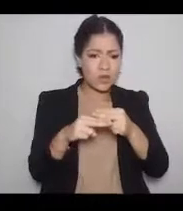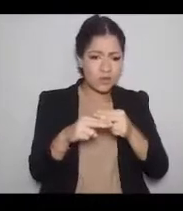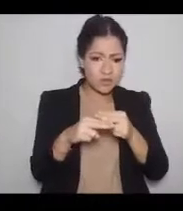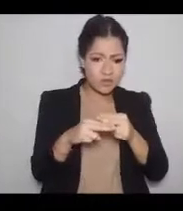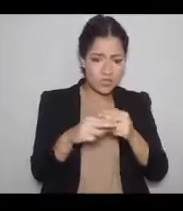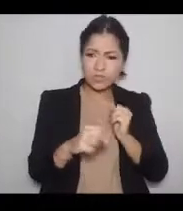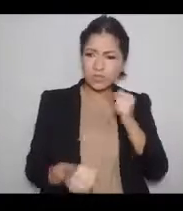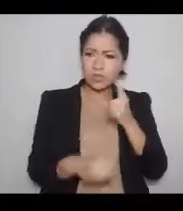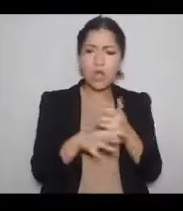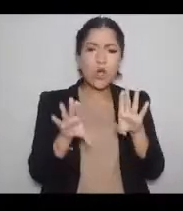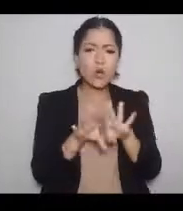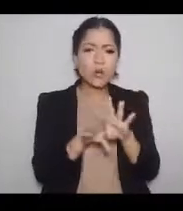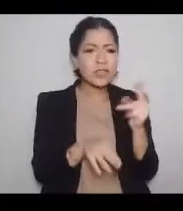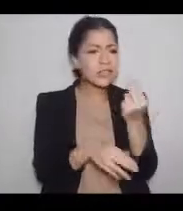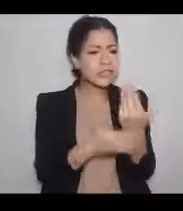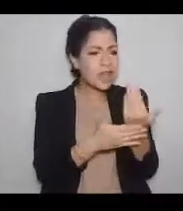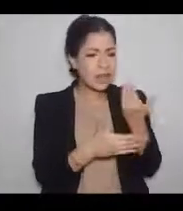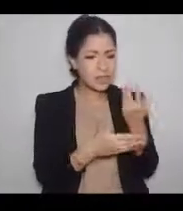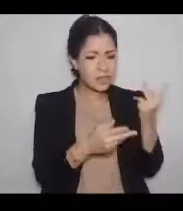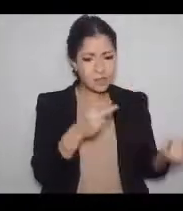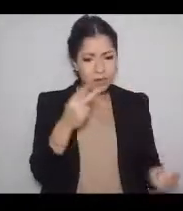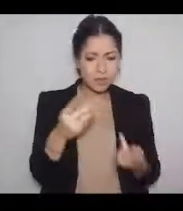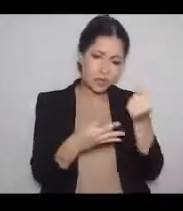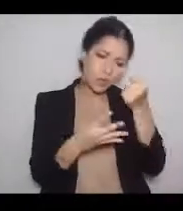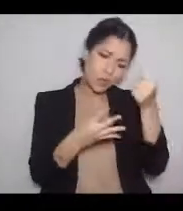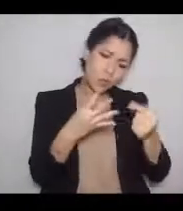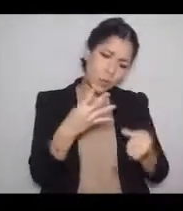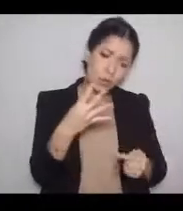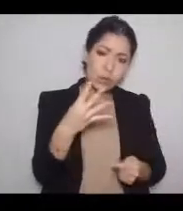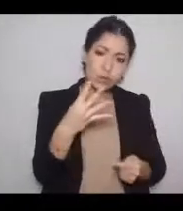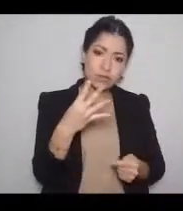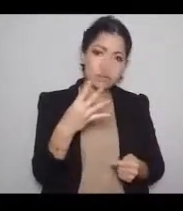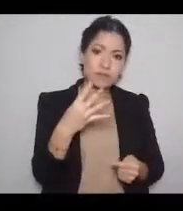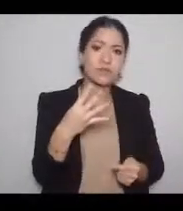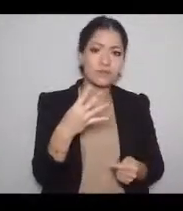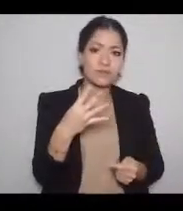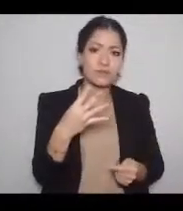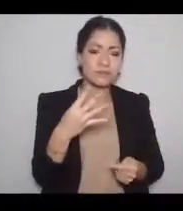preguntas. Si tú eres la respuesta, ¿cuál es la pregunta?